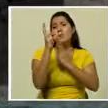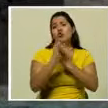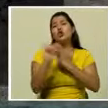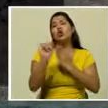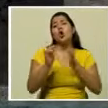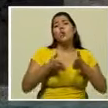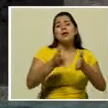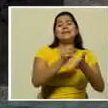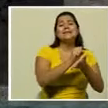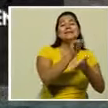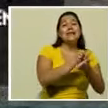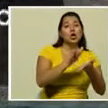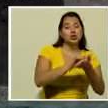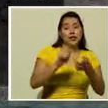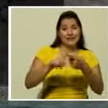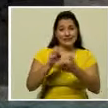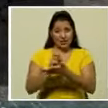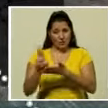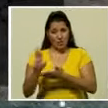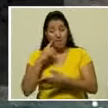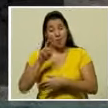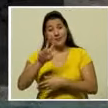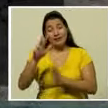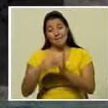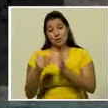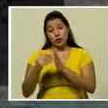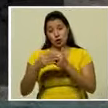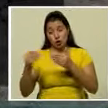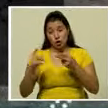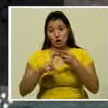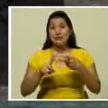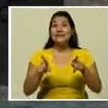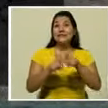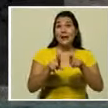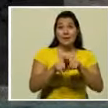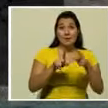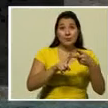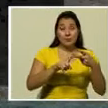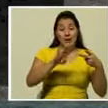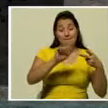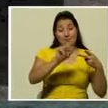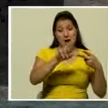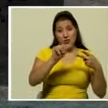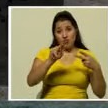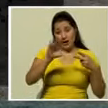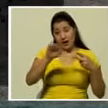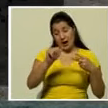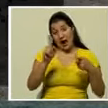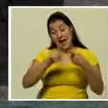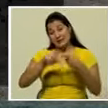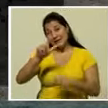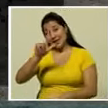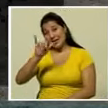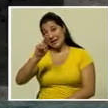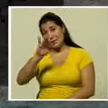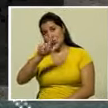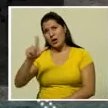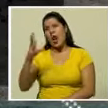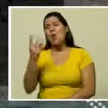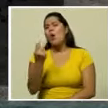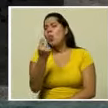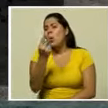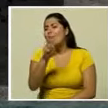millones, la ampliación del tramo Barranca-Limonal y la angostura en Punta Arenas con una inversión de $182 millones,